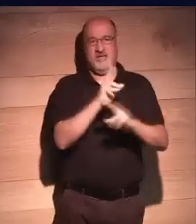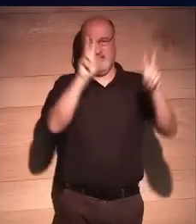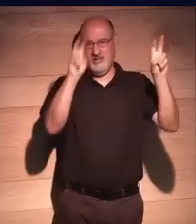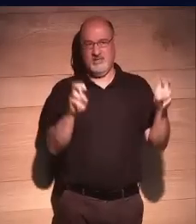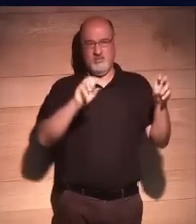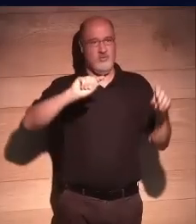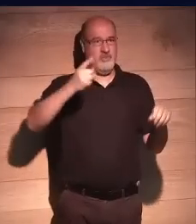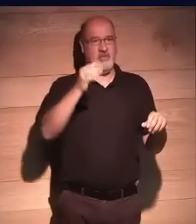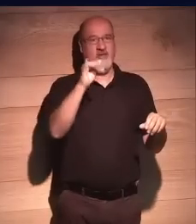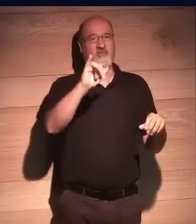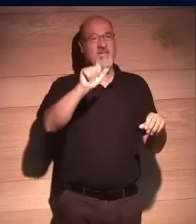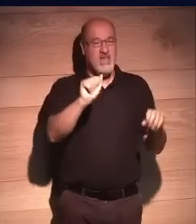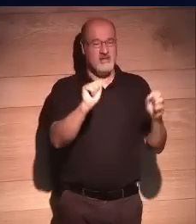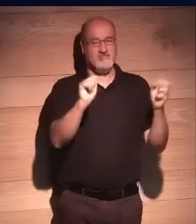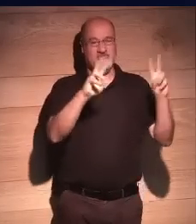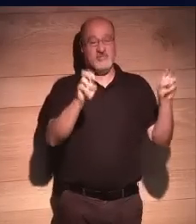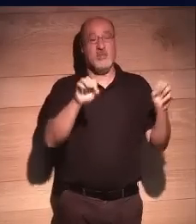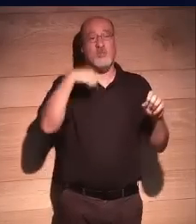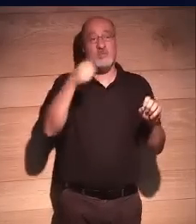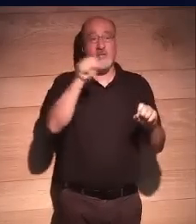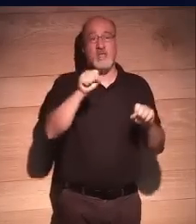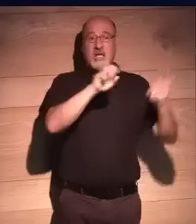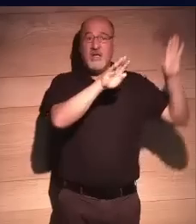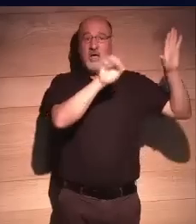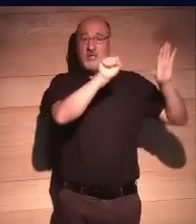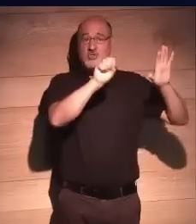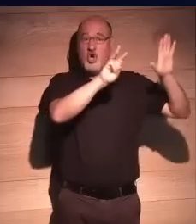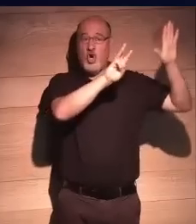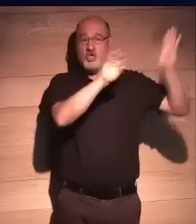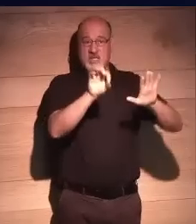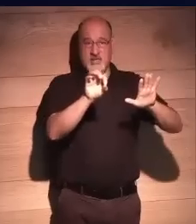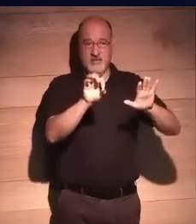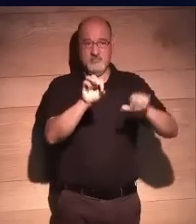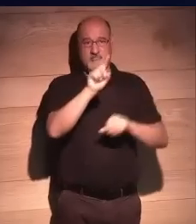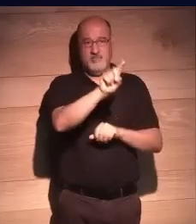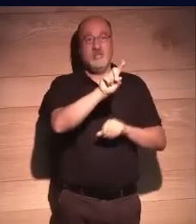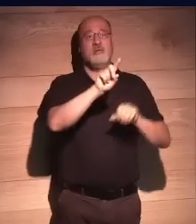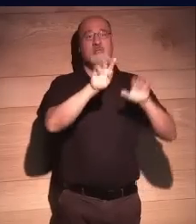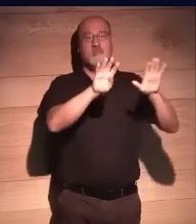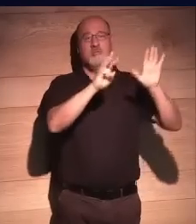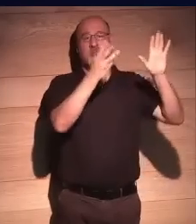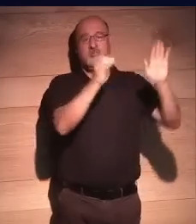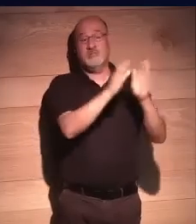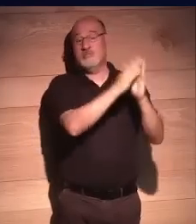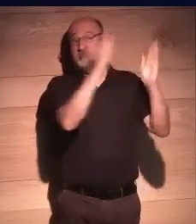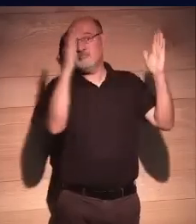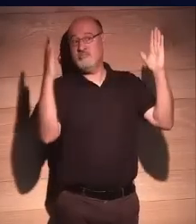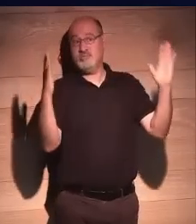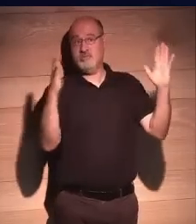pues cuando llegó la década de los 80... ese cambio de idea, de la manera de entender el mundo